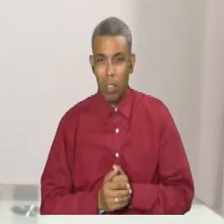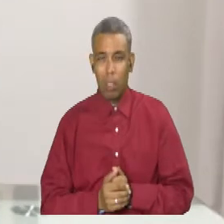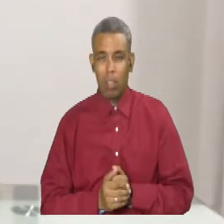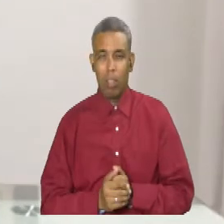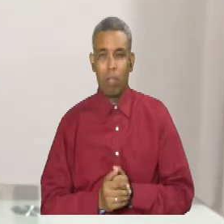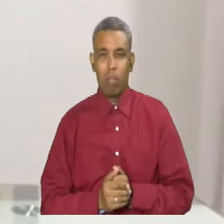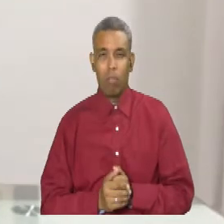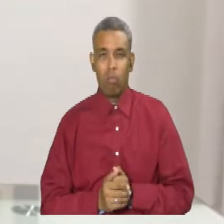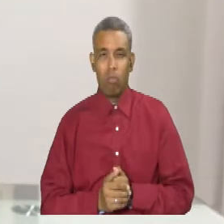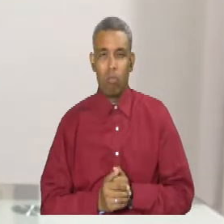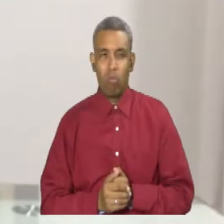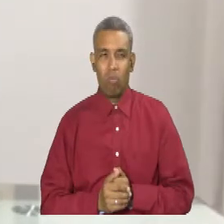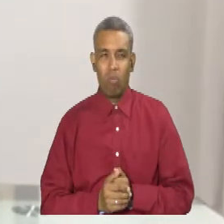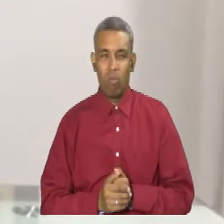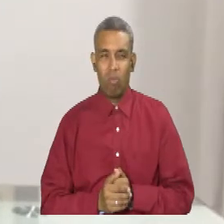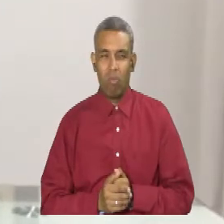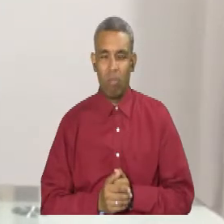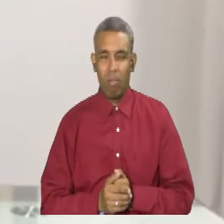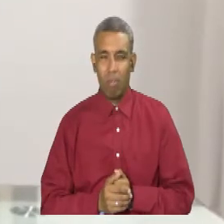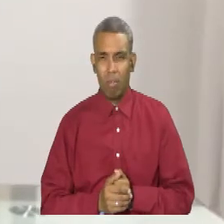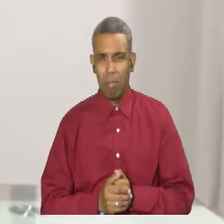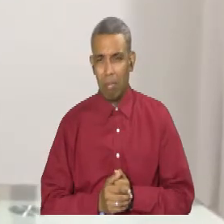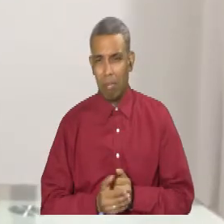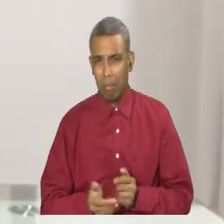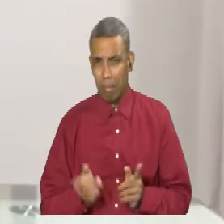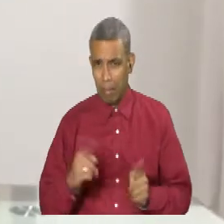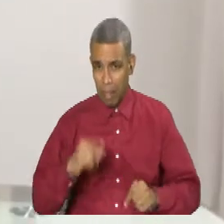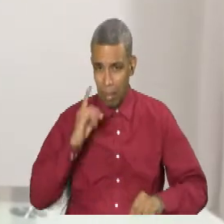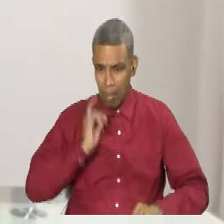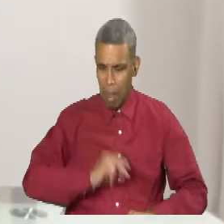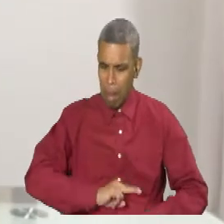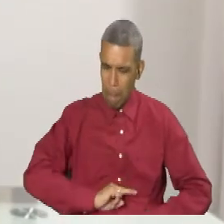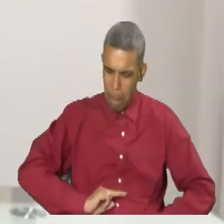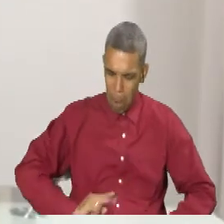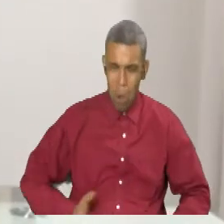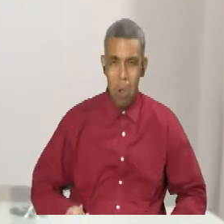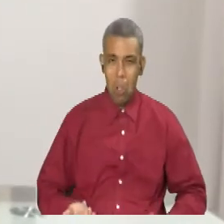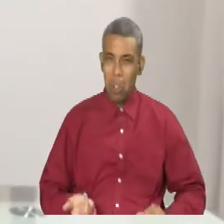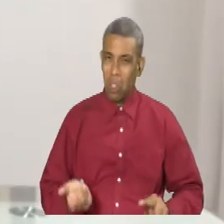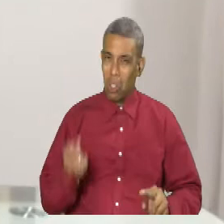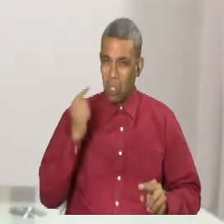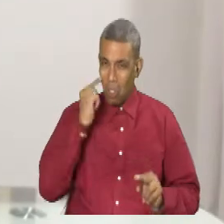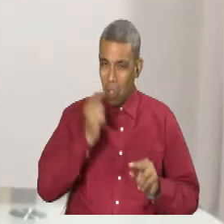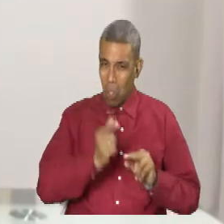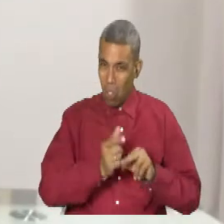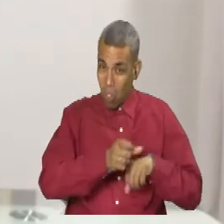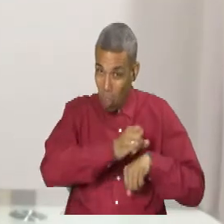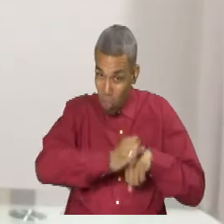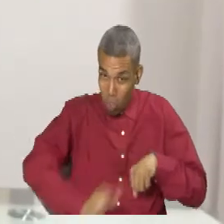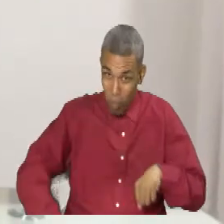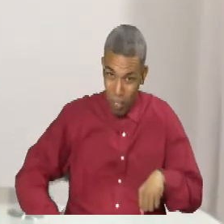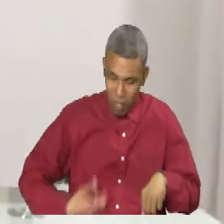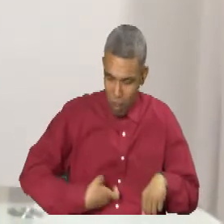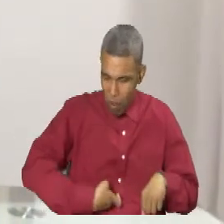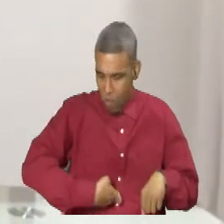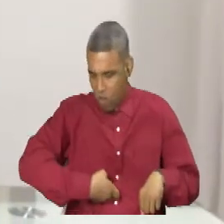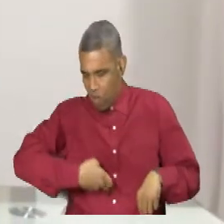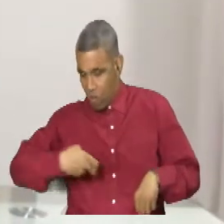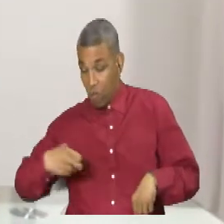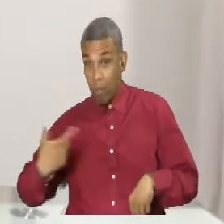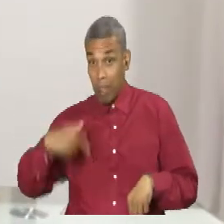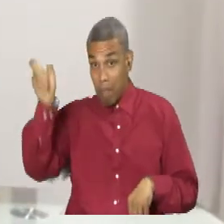reducción, pexia mamaria, abdominoplastia, todo esto llevado de la mano también con un cirujano plástico y